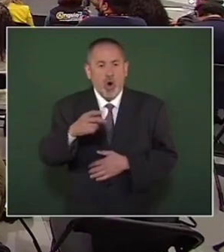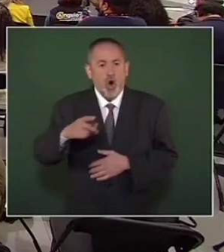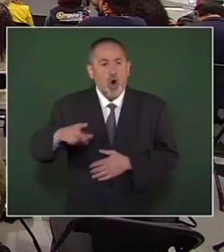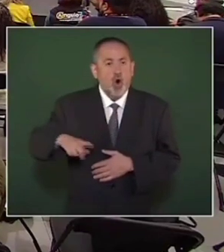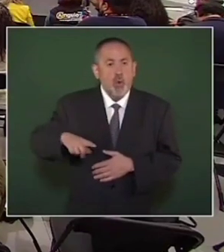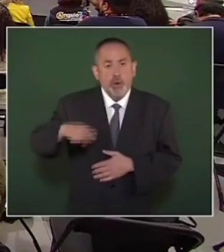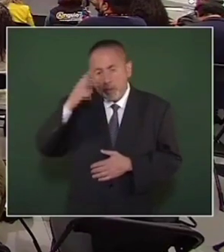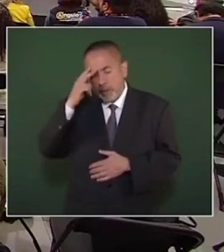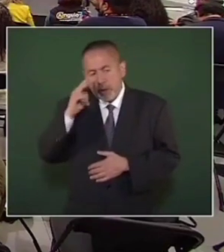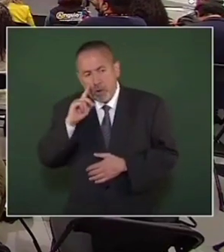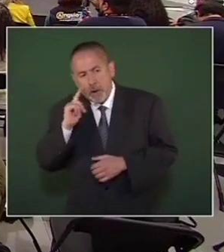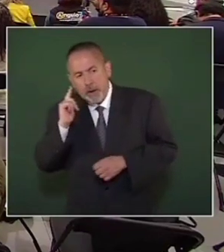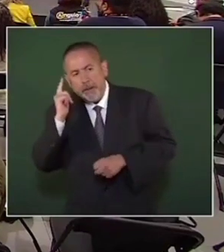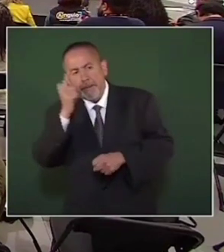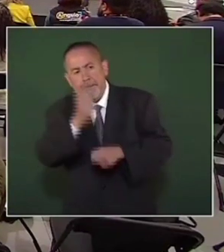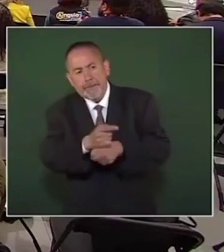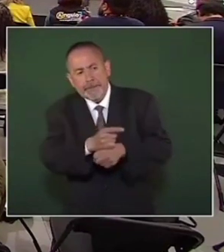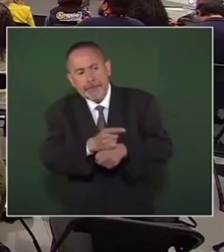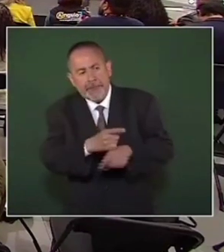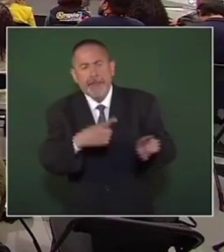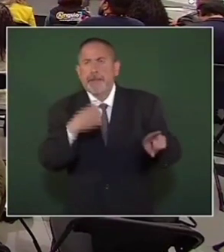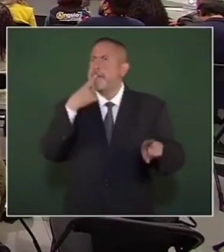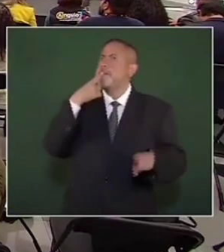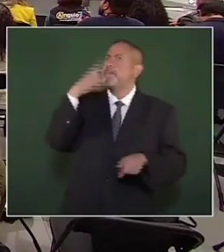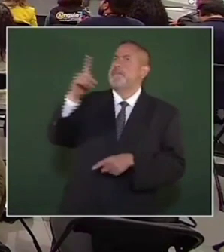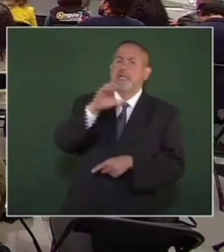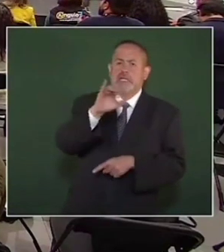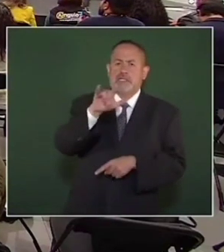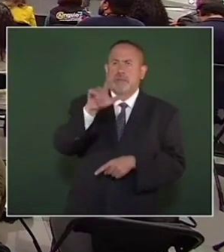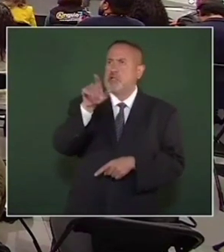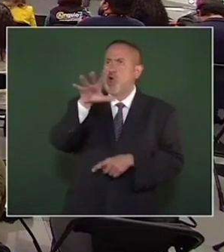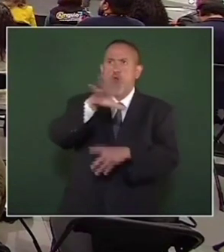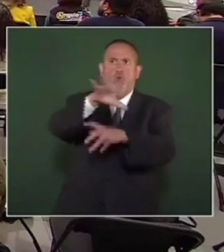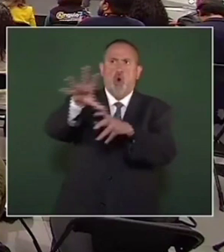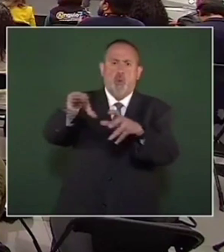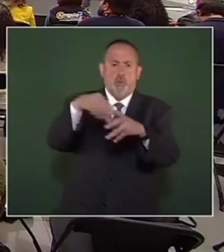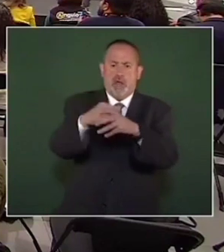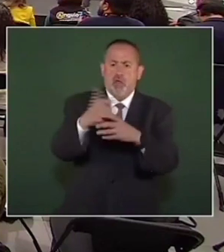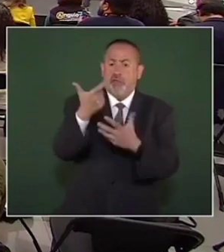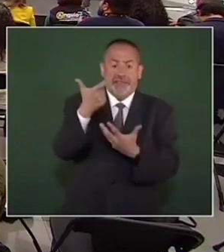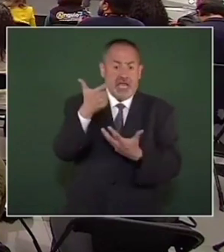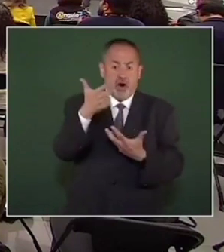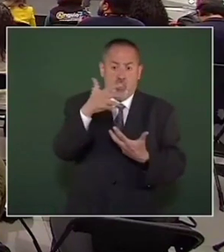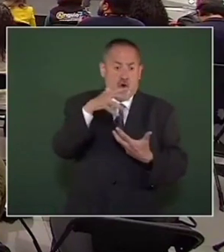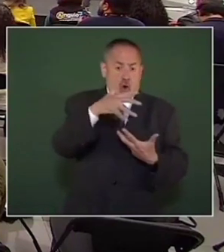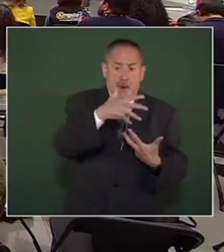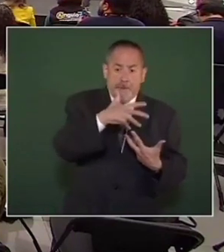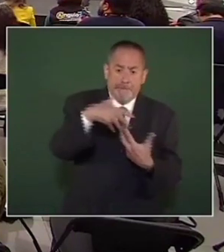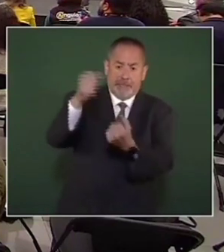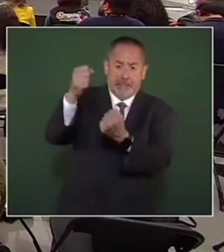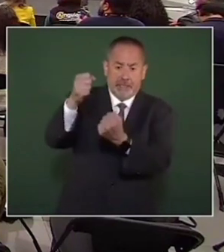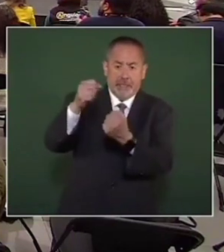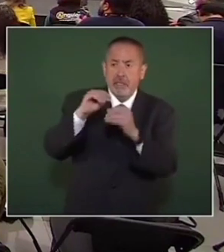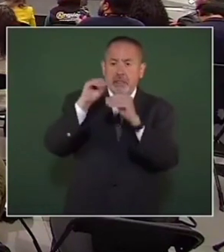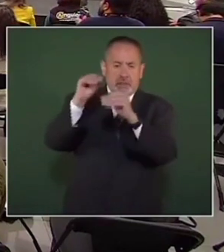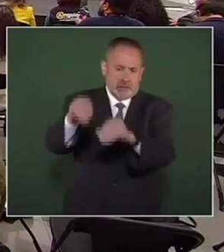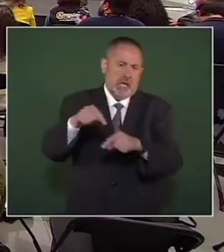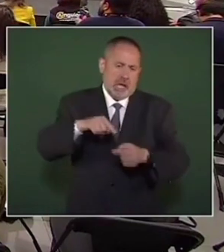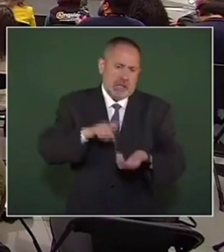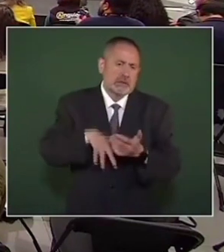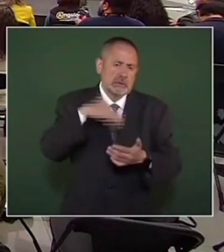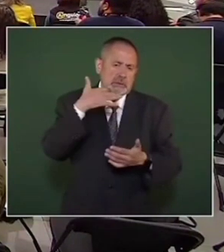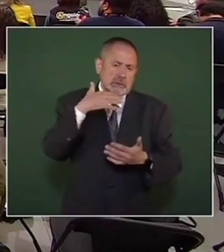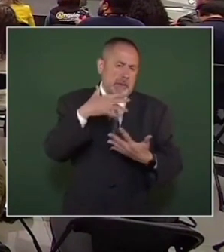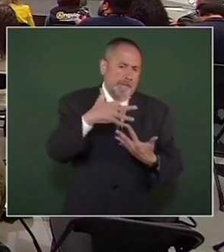denuncia civil reclamando todo el conjunto del dinero de esas operaciones ilícitas